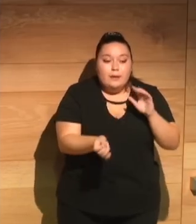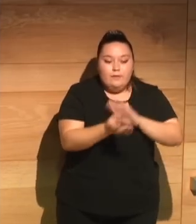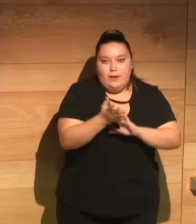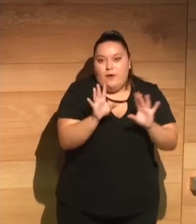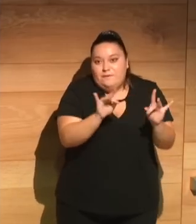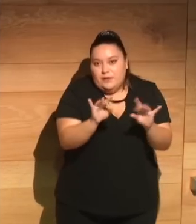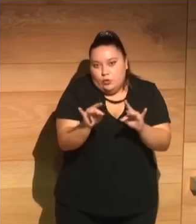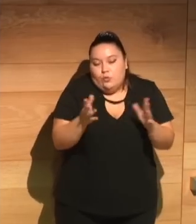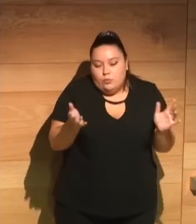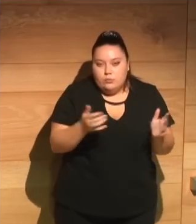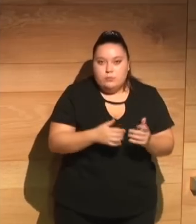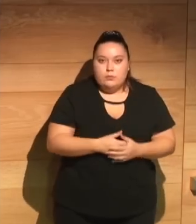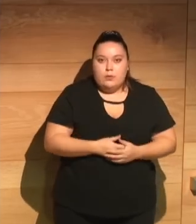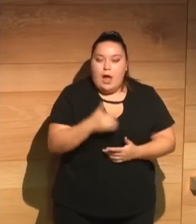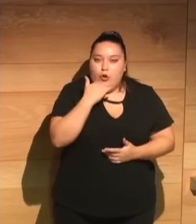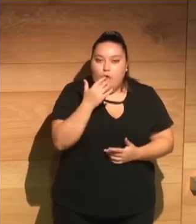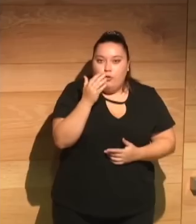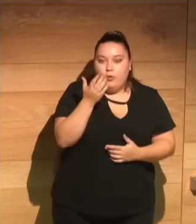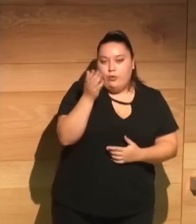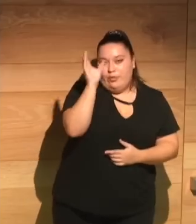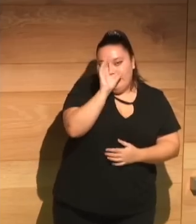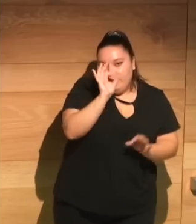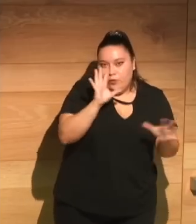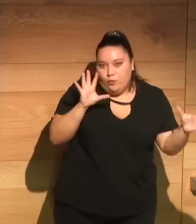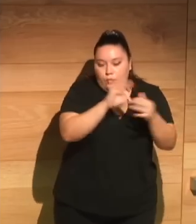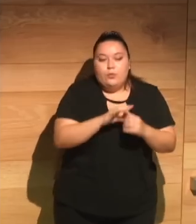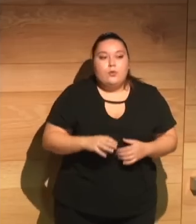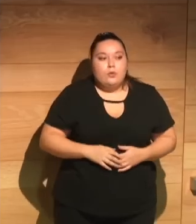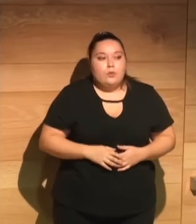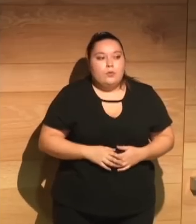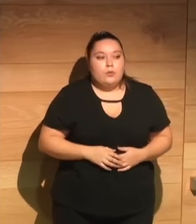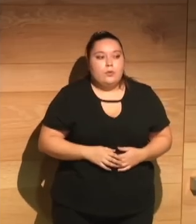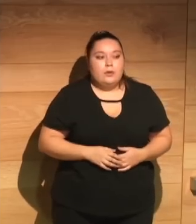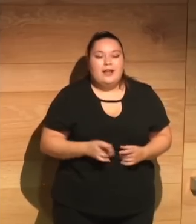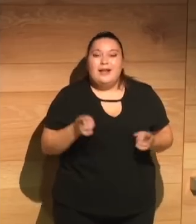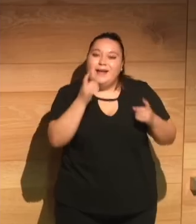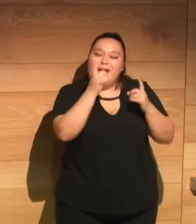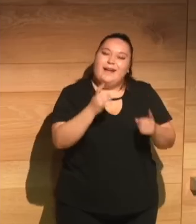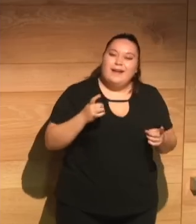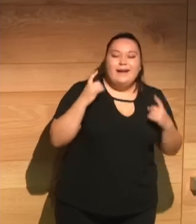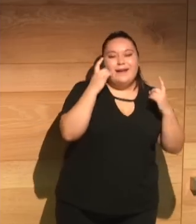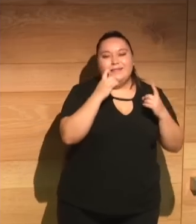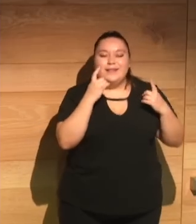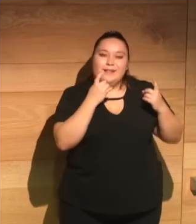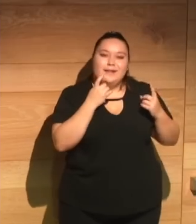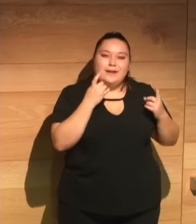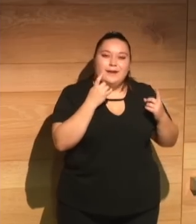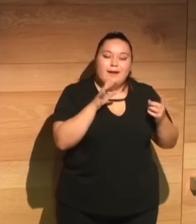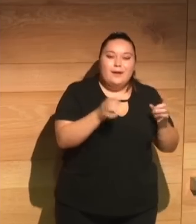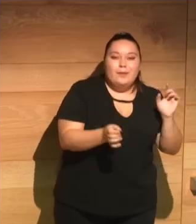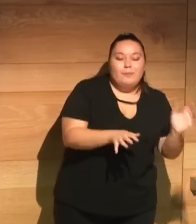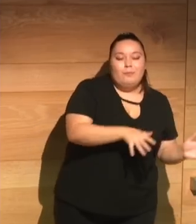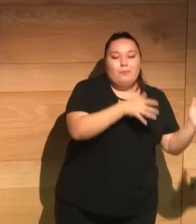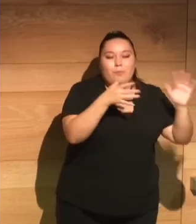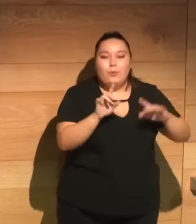físico, el cine más científico, no se hace con la intención de convertir eso